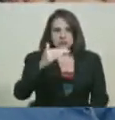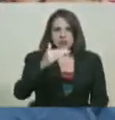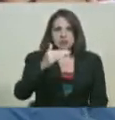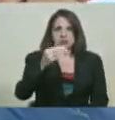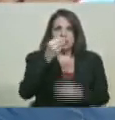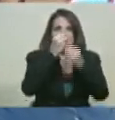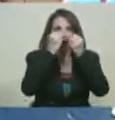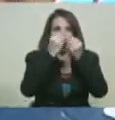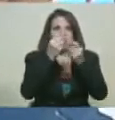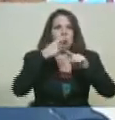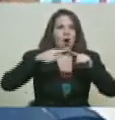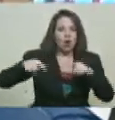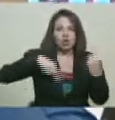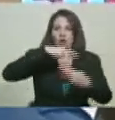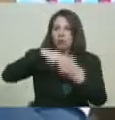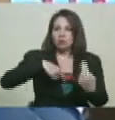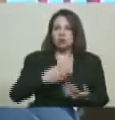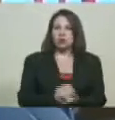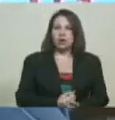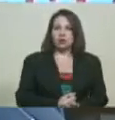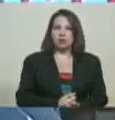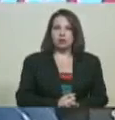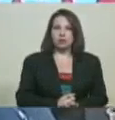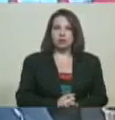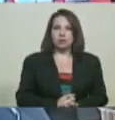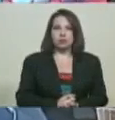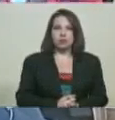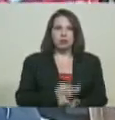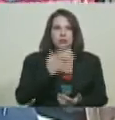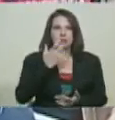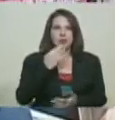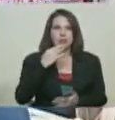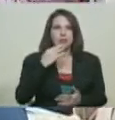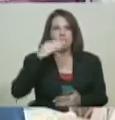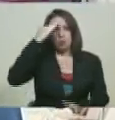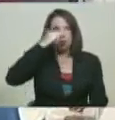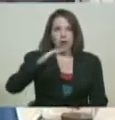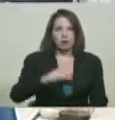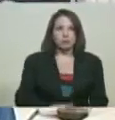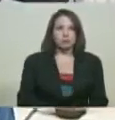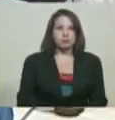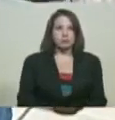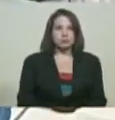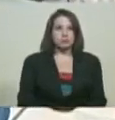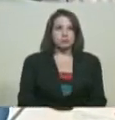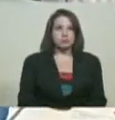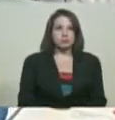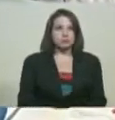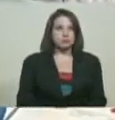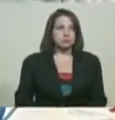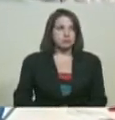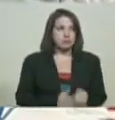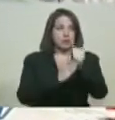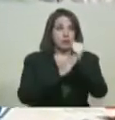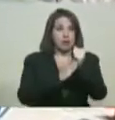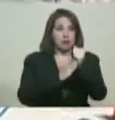sido de otros movimientos revolucionarios por ejemplo el movimiento revolucionario cubano liderado por el comandante fidel y su lucha